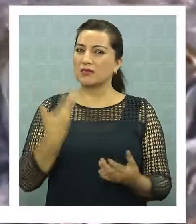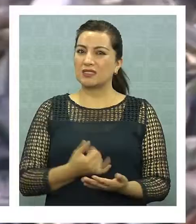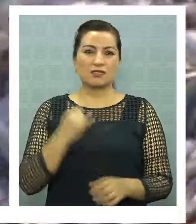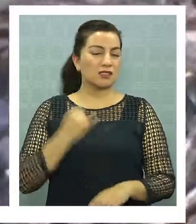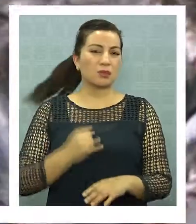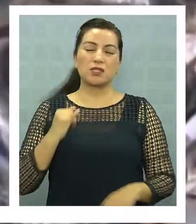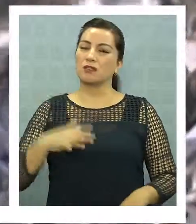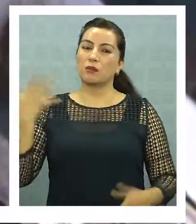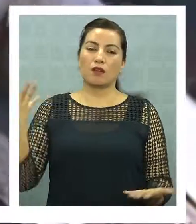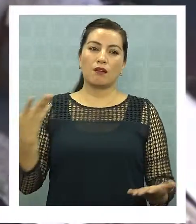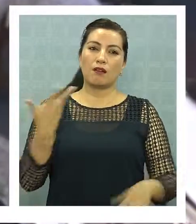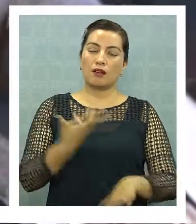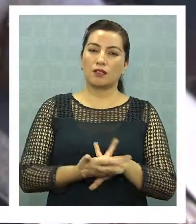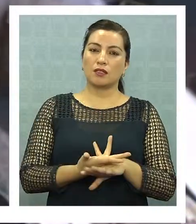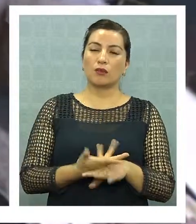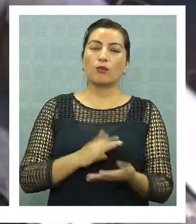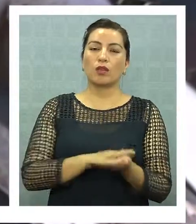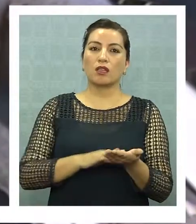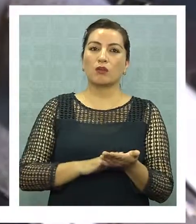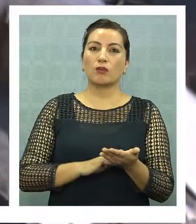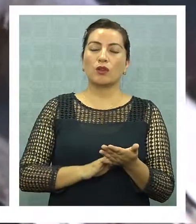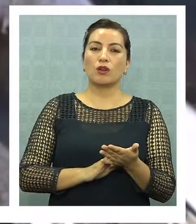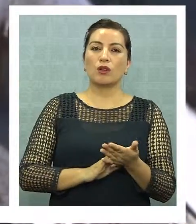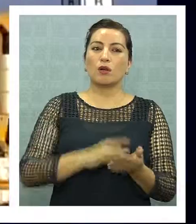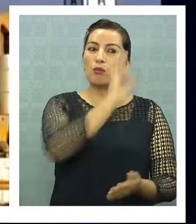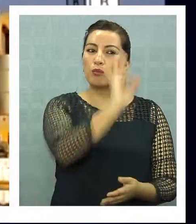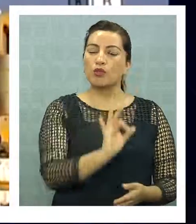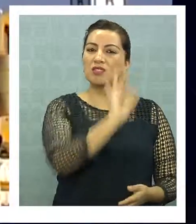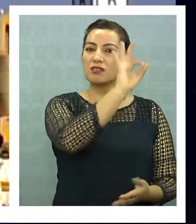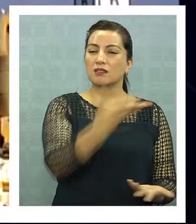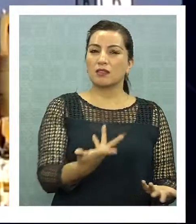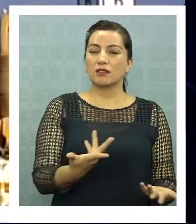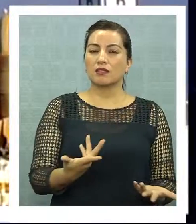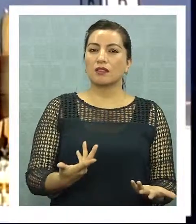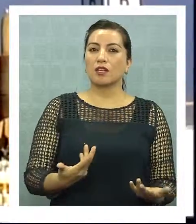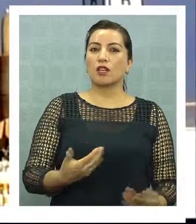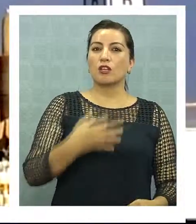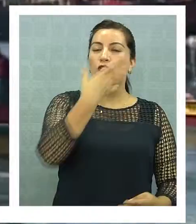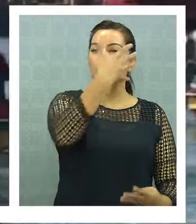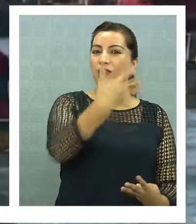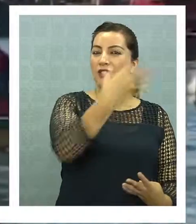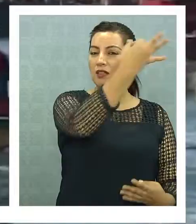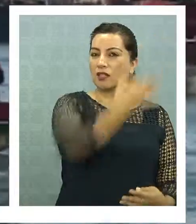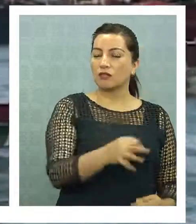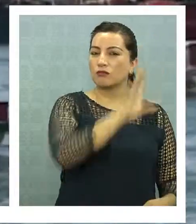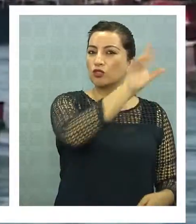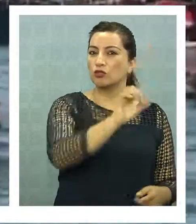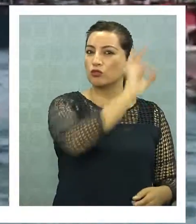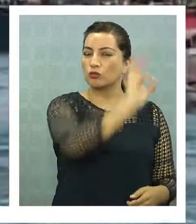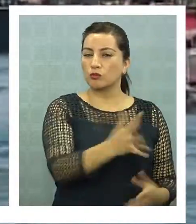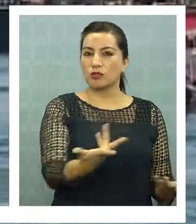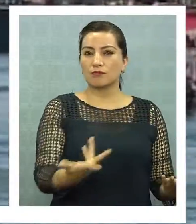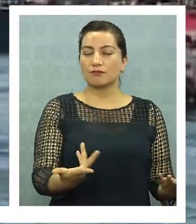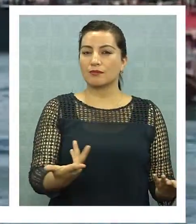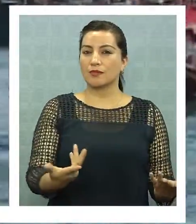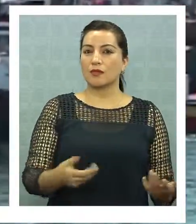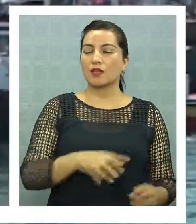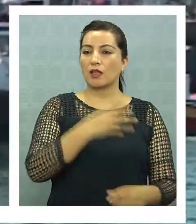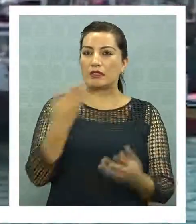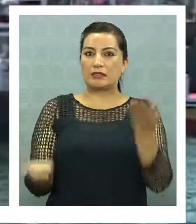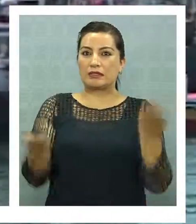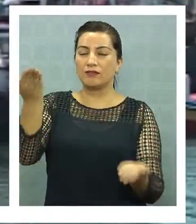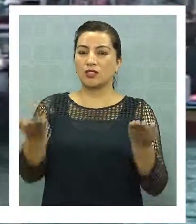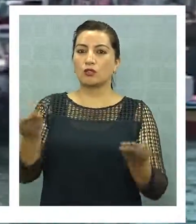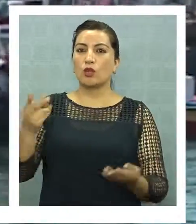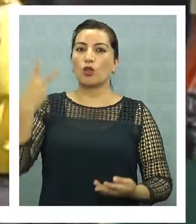desmedida. Hay tasas, por ejemplo, de la anchoveta que la pesca industrial tiene el 98% de lo que es el derecho de pesca, de la cuota versus un 2% de la